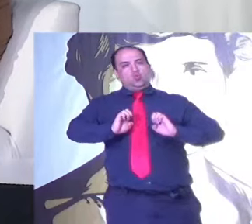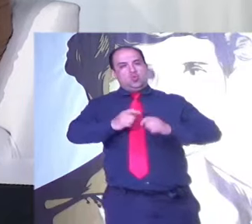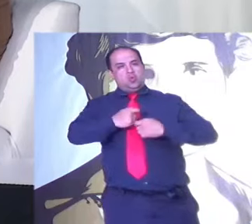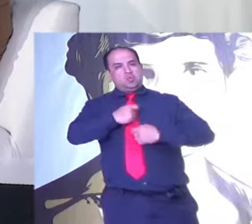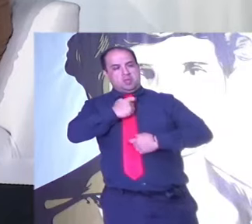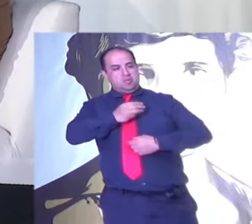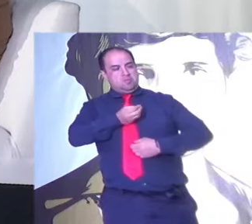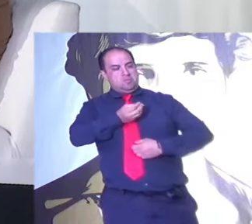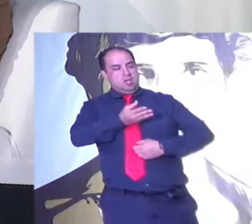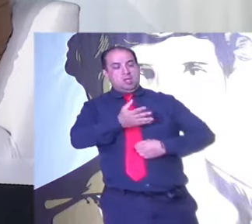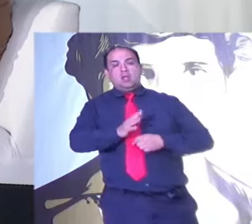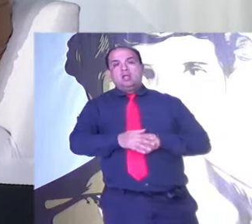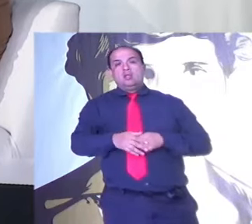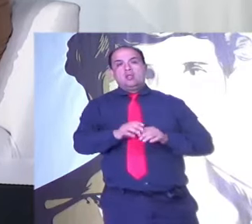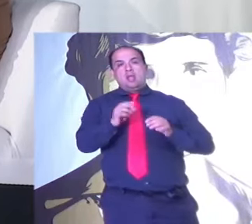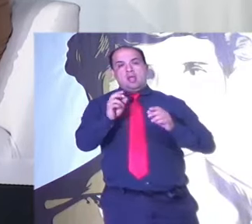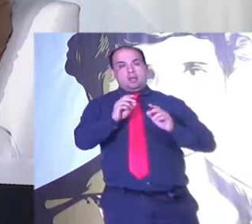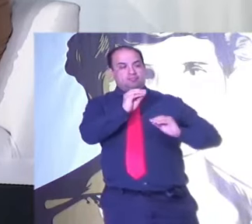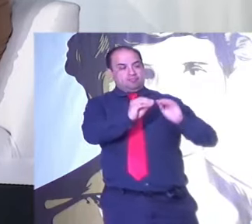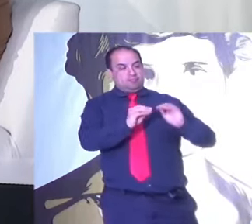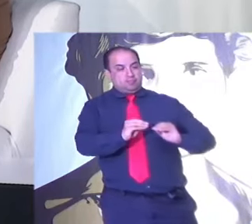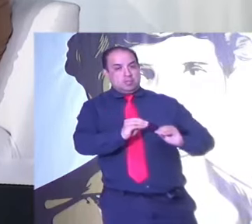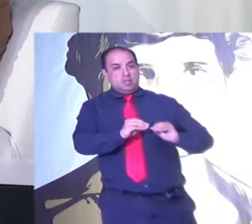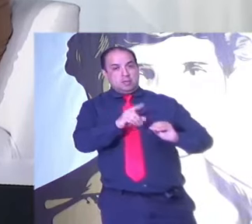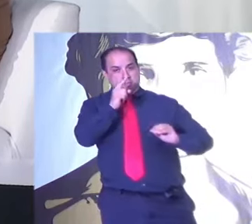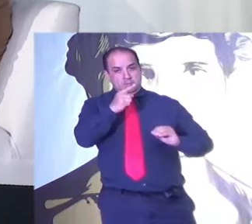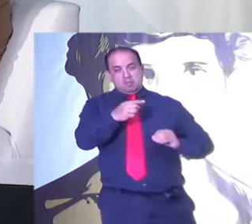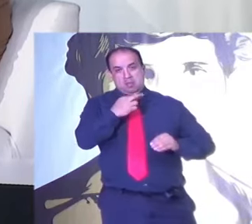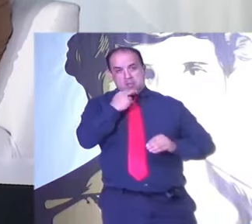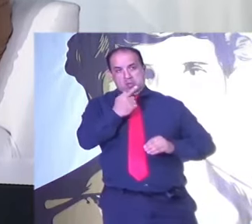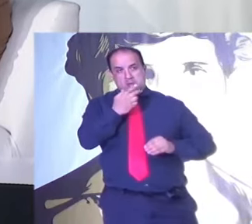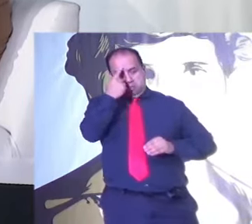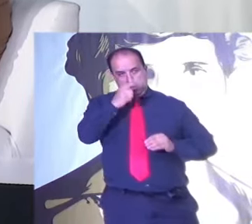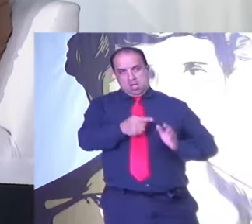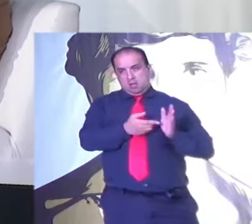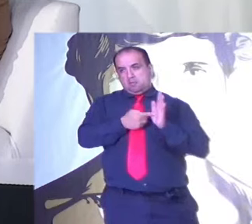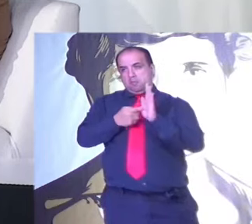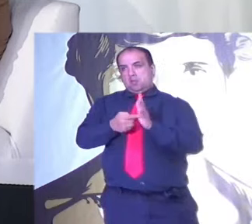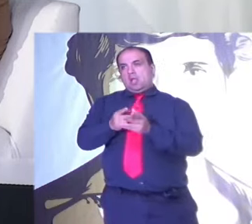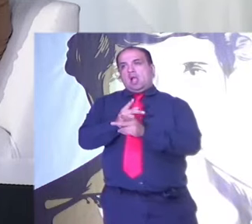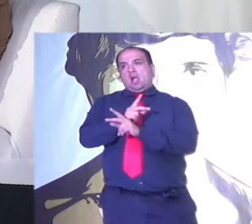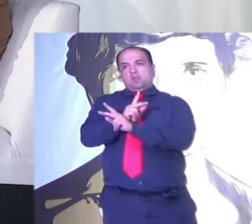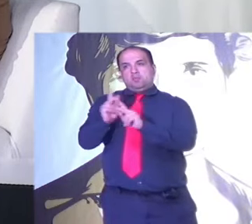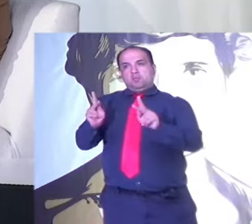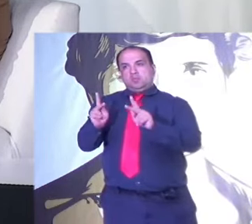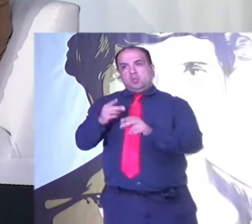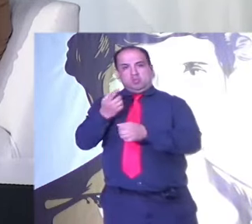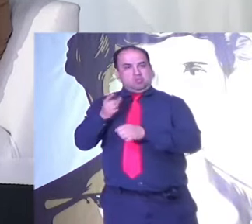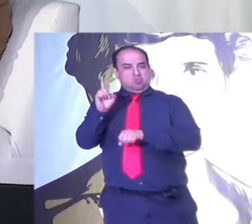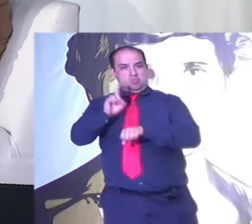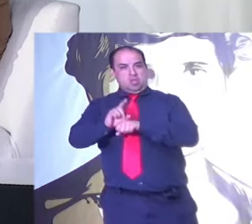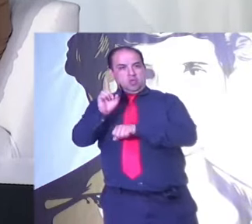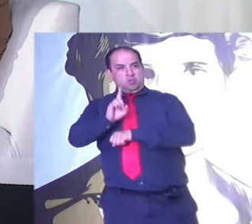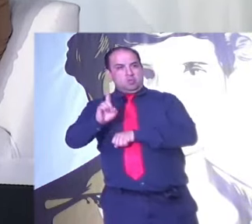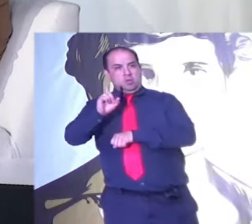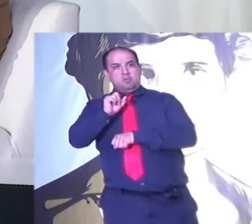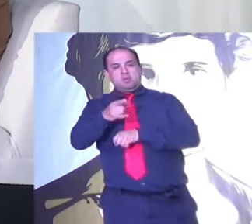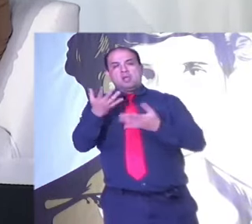manera para presentárselo a la gente en un día domingo. Entonces, así es lo que hago yo con estos cuentos, ¿no? Los